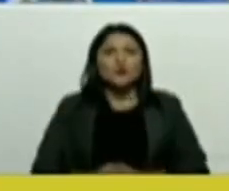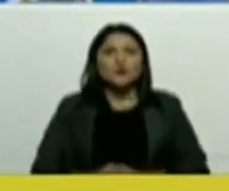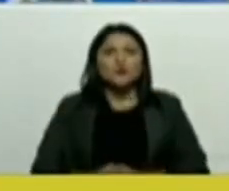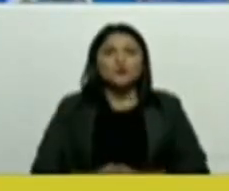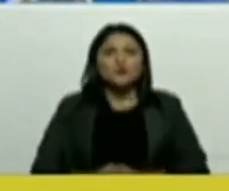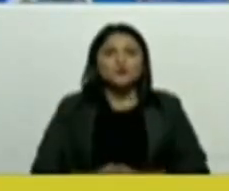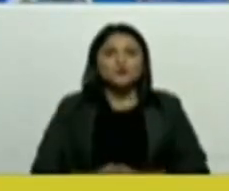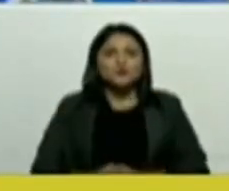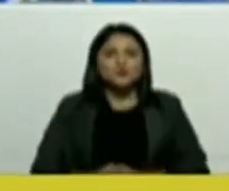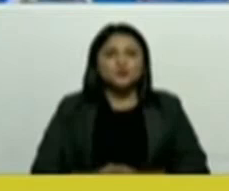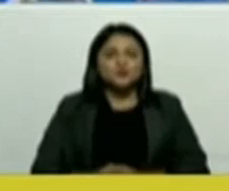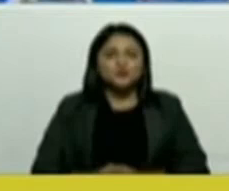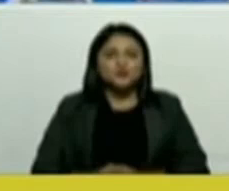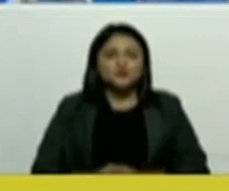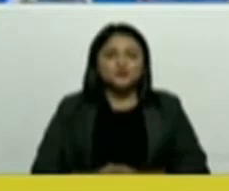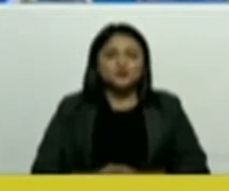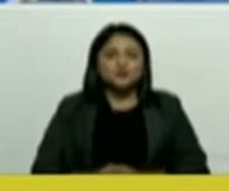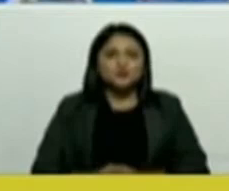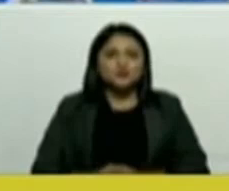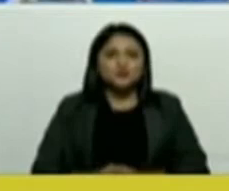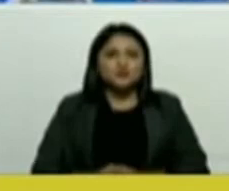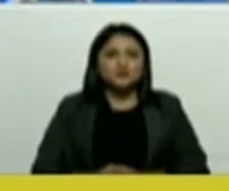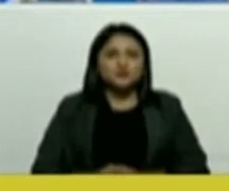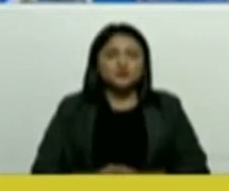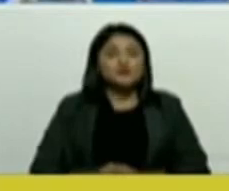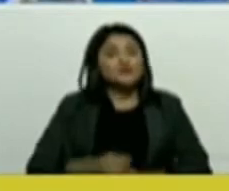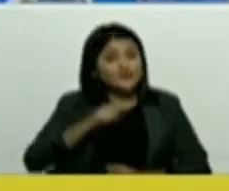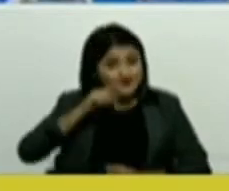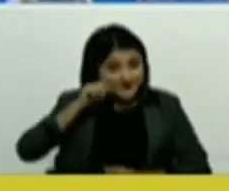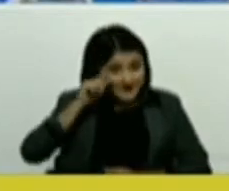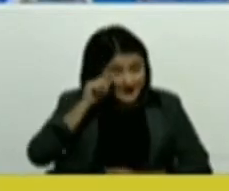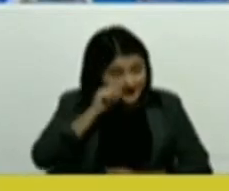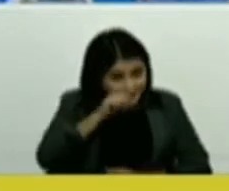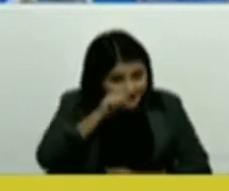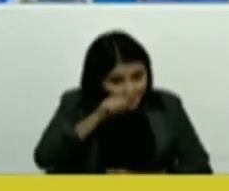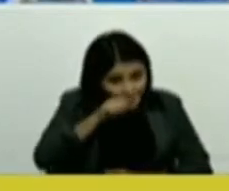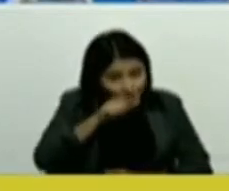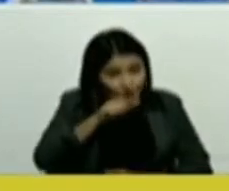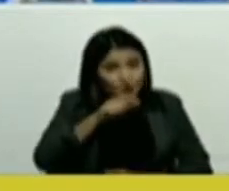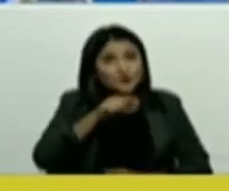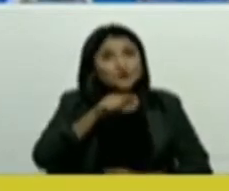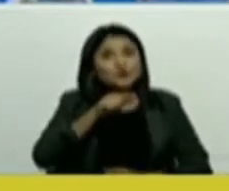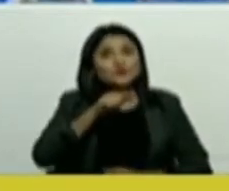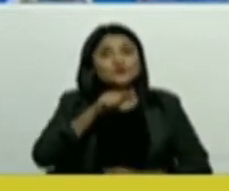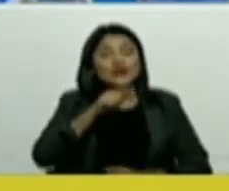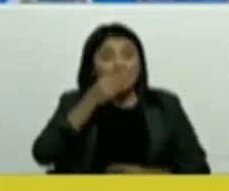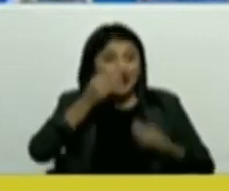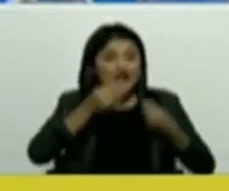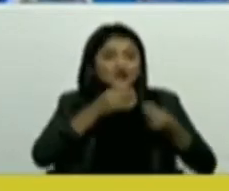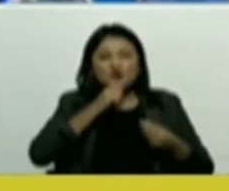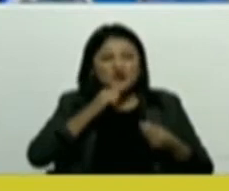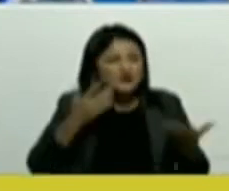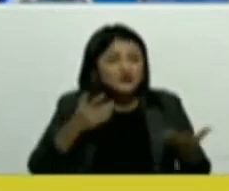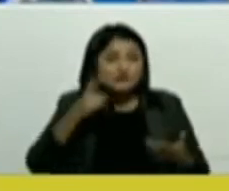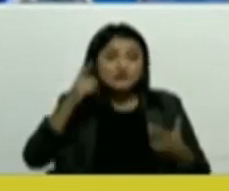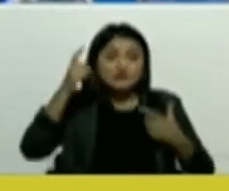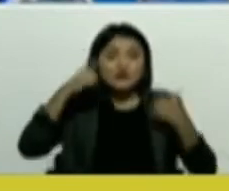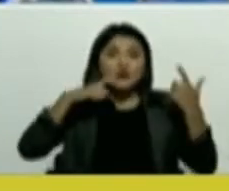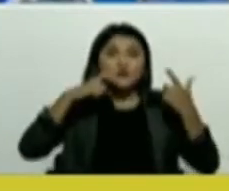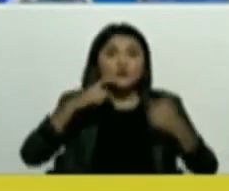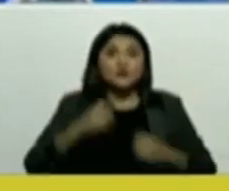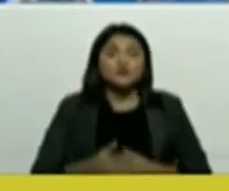Is the brainchild of Hugo Chavez. Es una creación de Hugo Chavez. Which